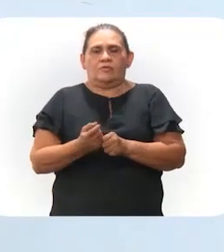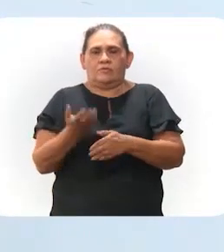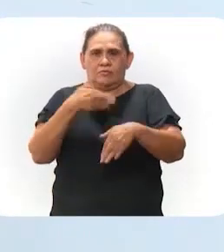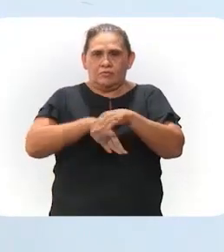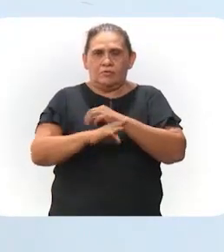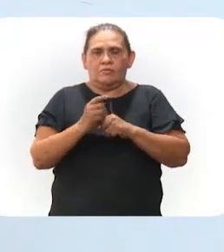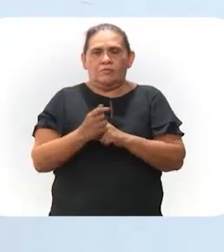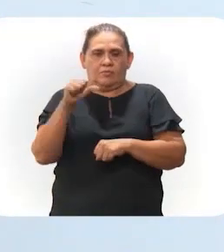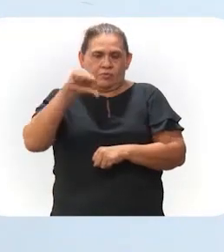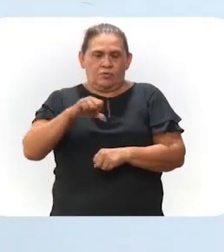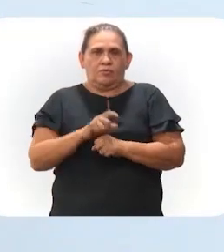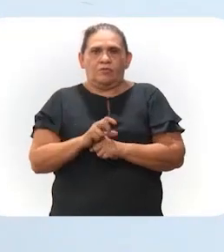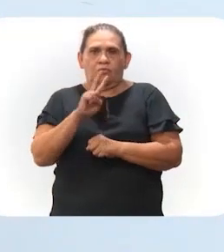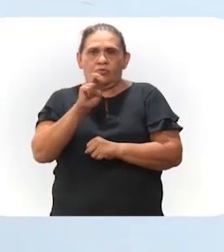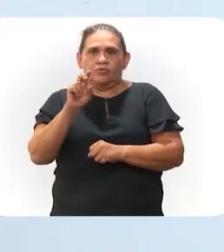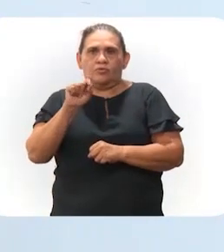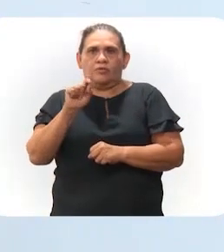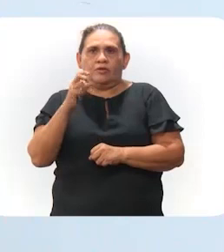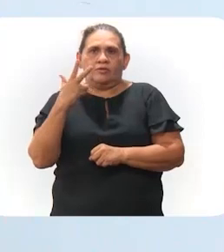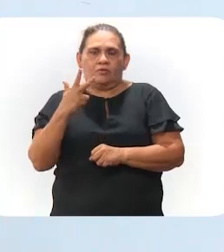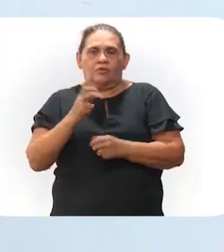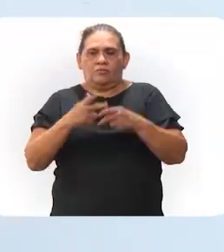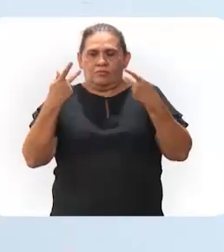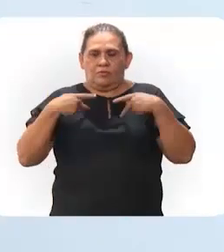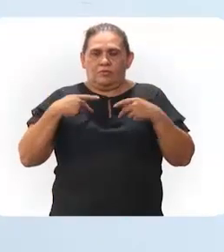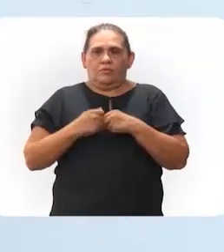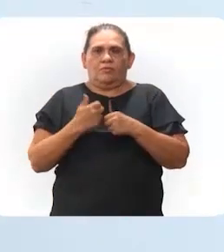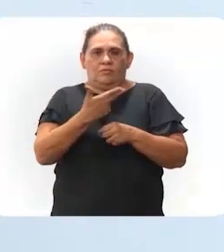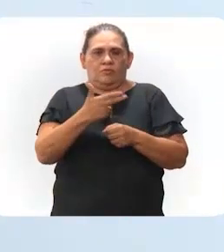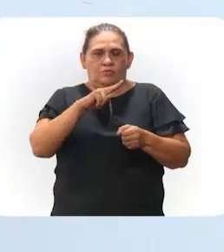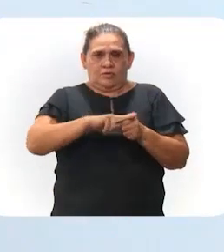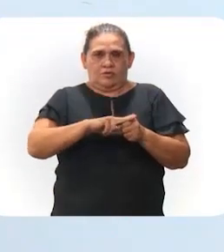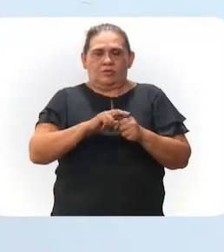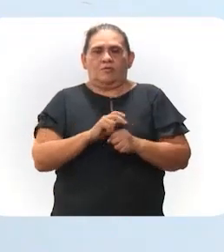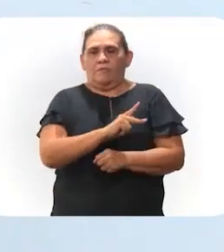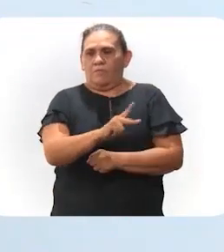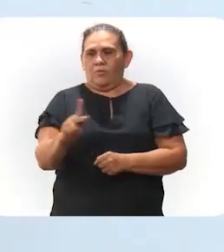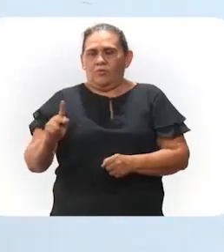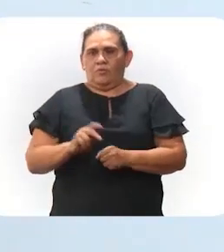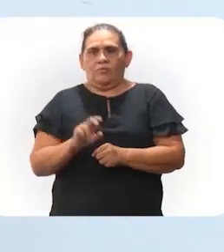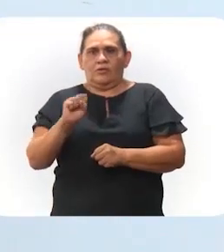diarios. El día de hoy tenemos 228 pacientes en hospitales públicos.